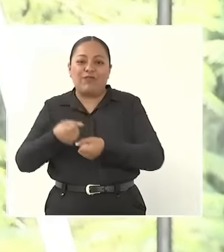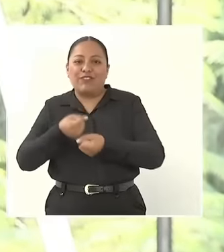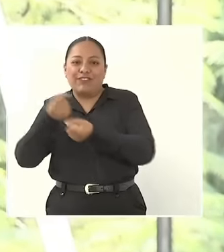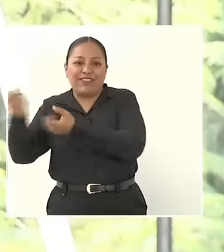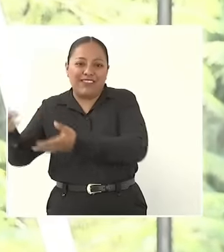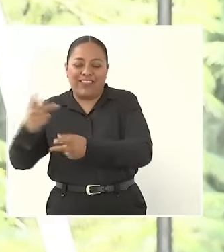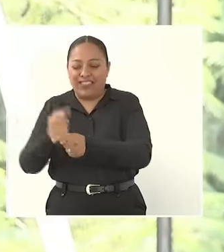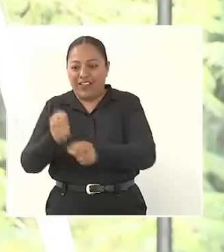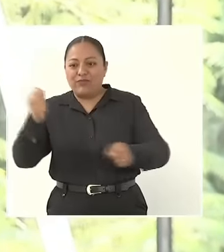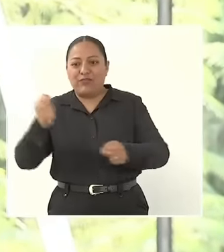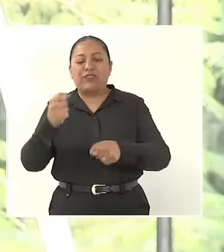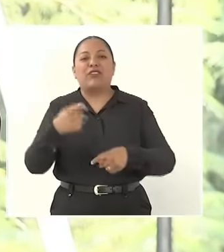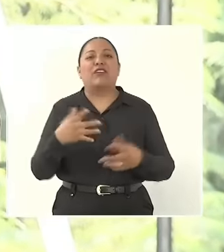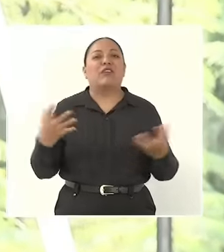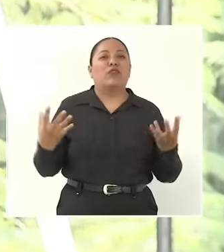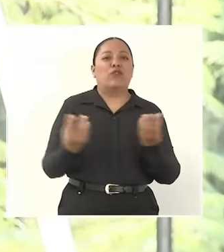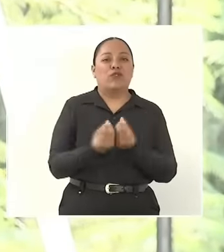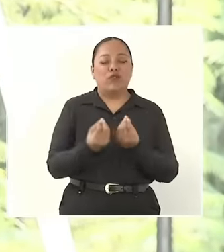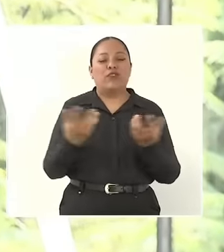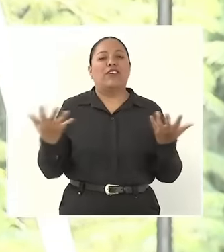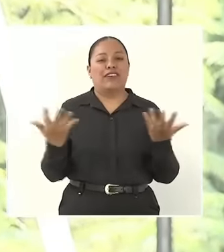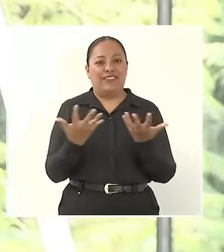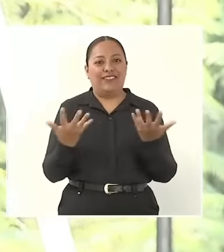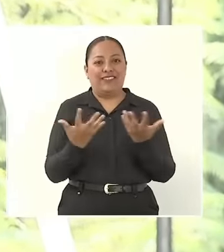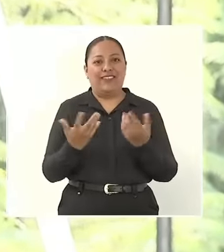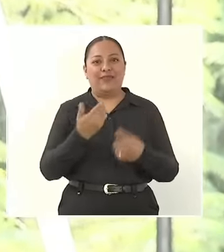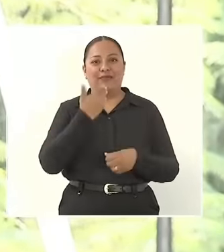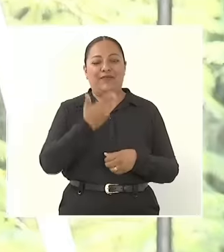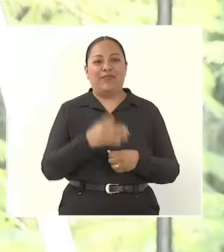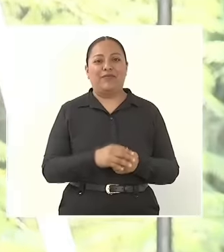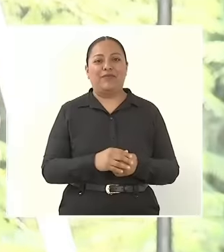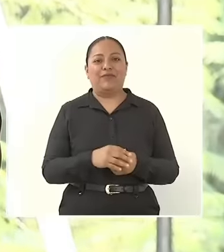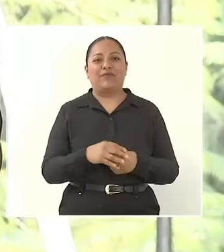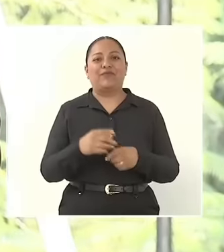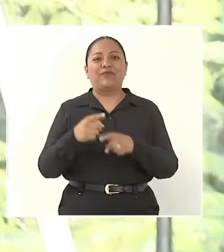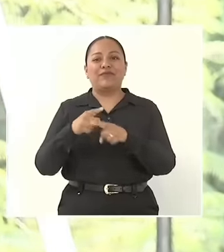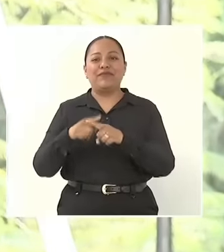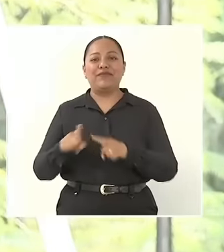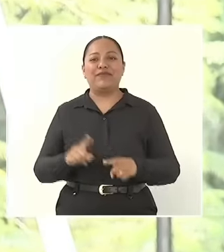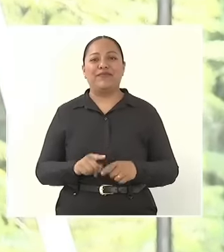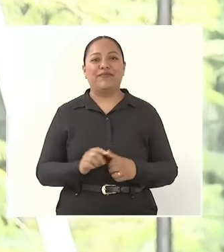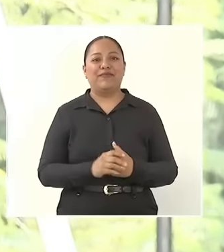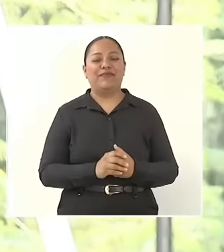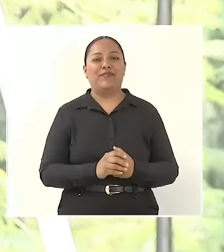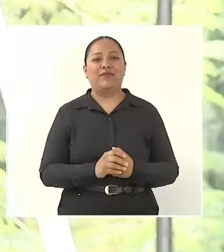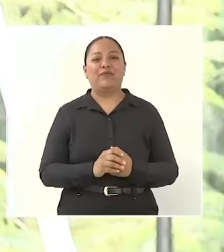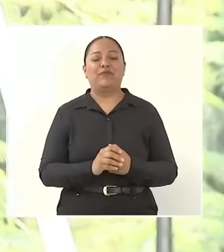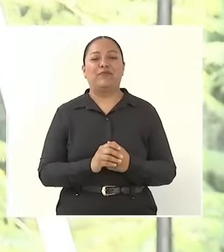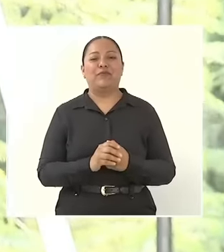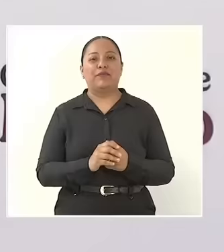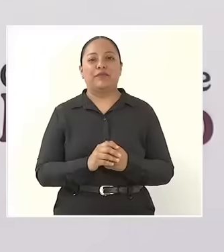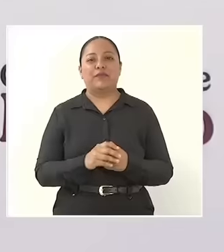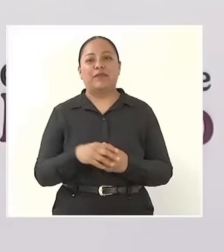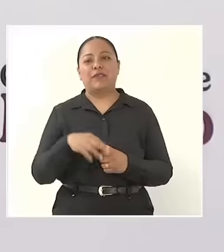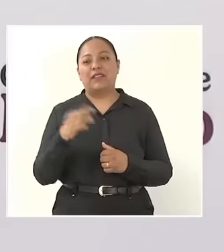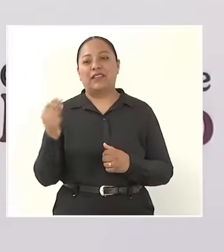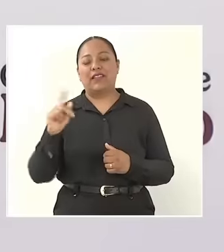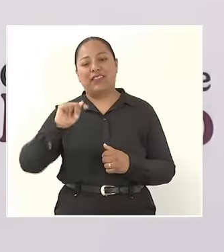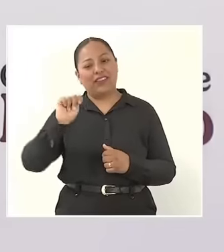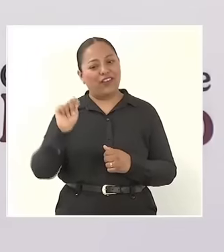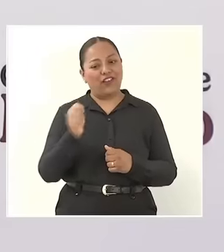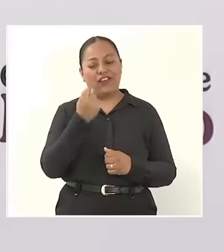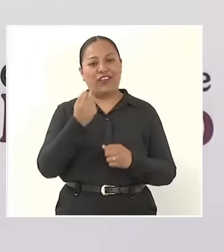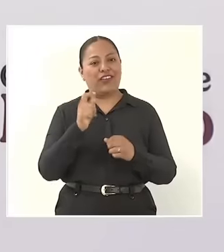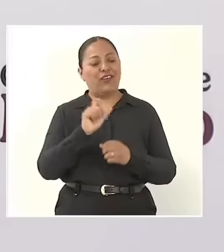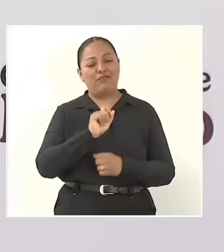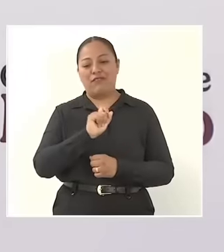sobre durmientes de concreto preforzado, unidos con sistemas de fijación elástica, arropadas con balasto basáltico, lo mejor de la tecnología del mundo.